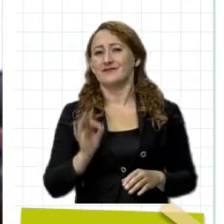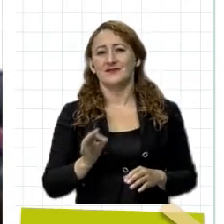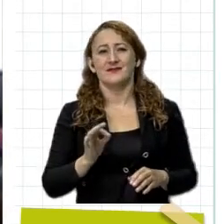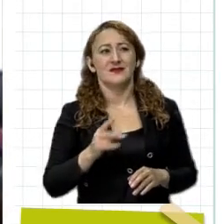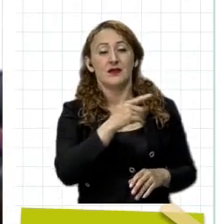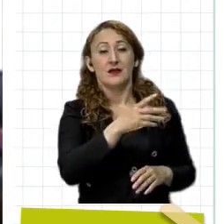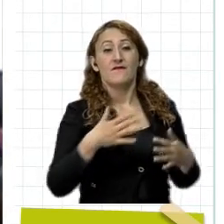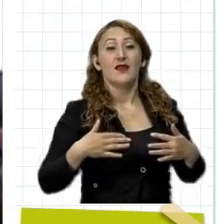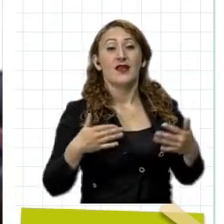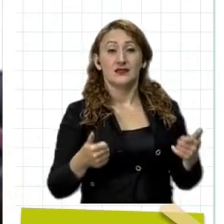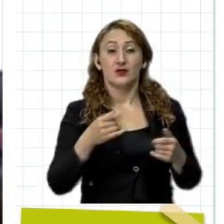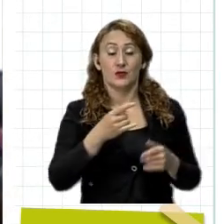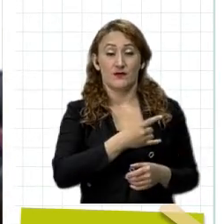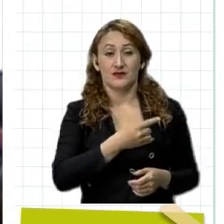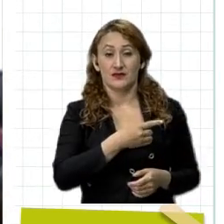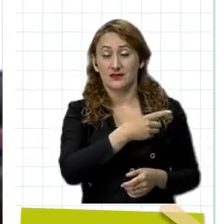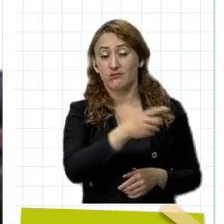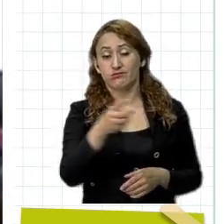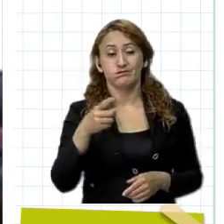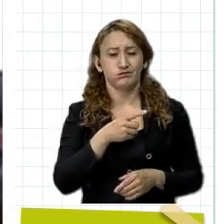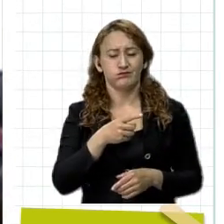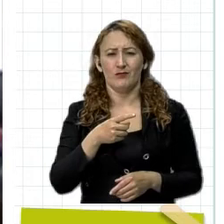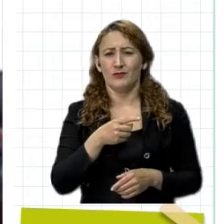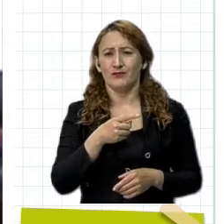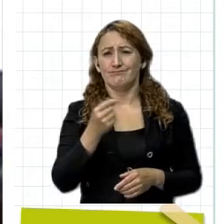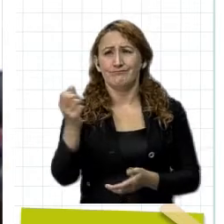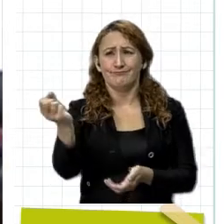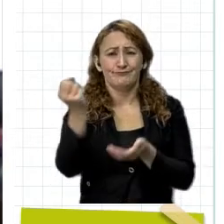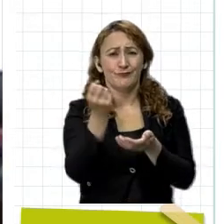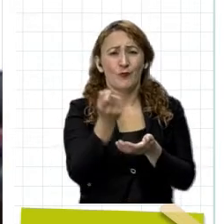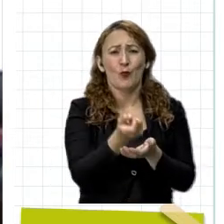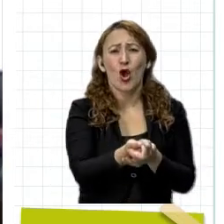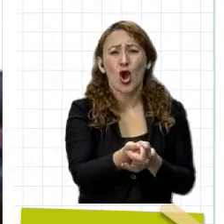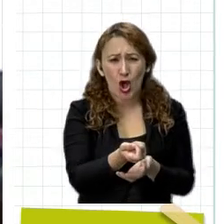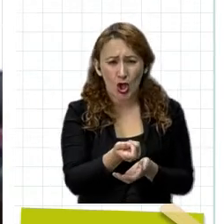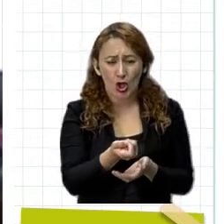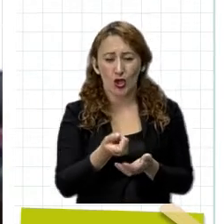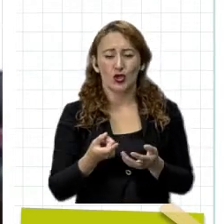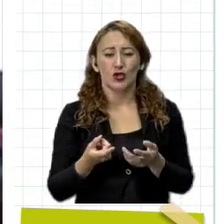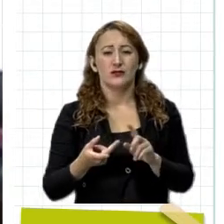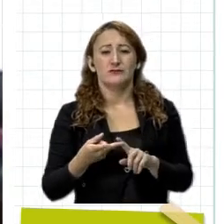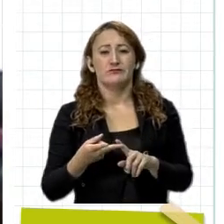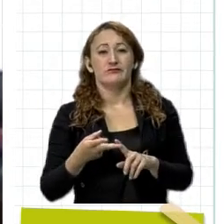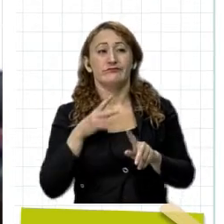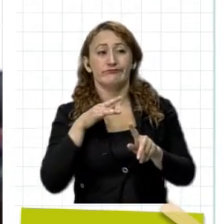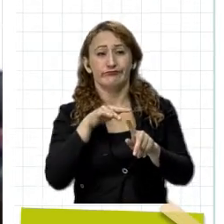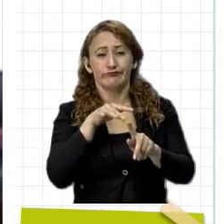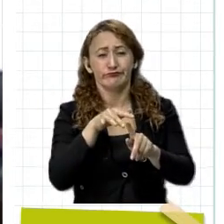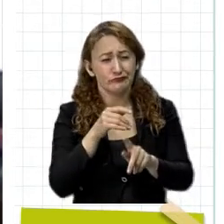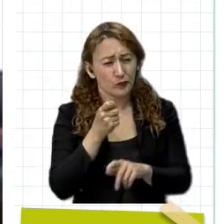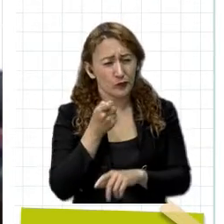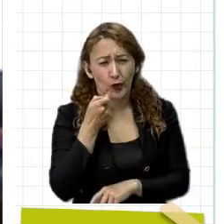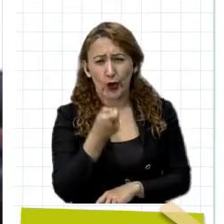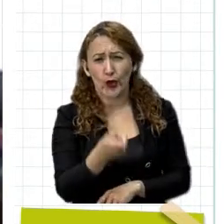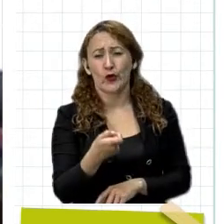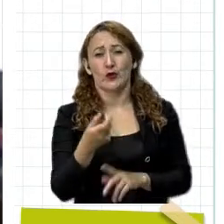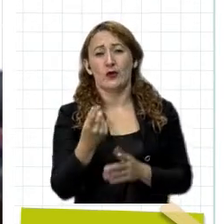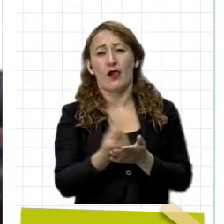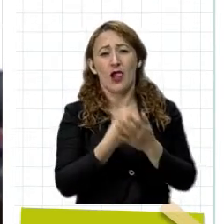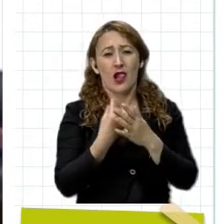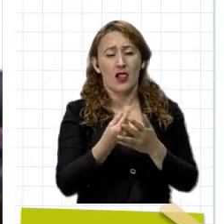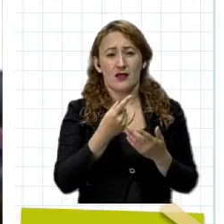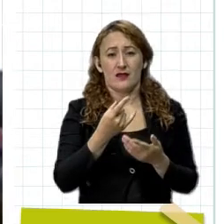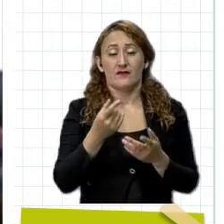bienestar universitario, donde los escasos recursos disponibles y su poca incidencia en el debate curricular de